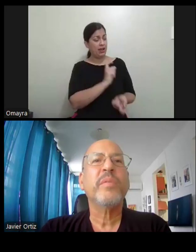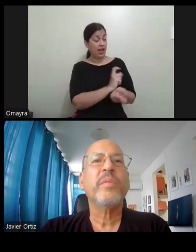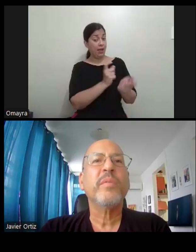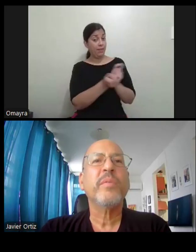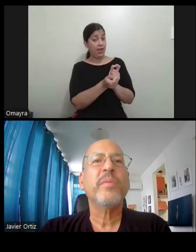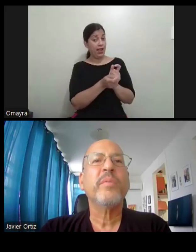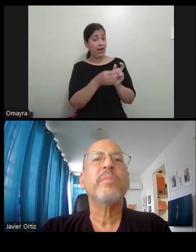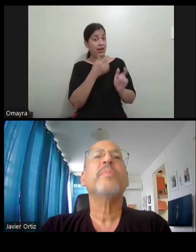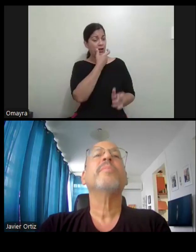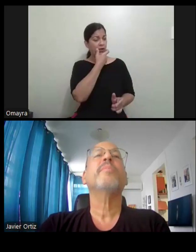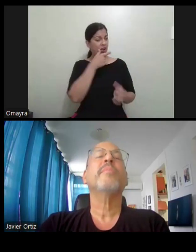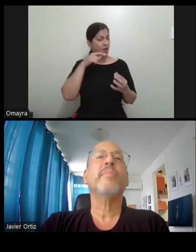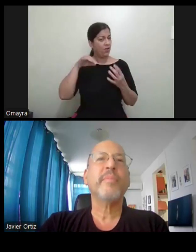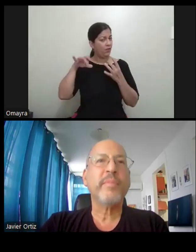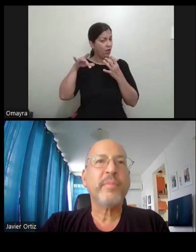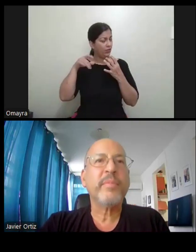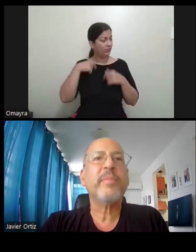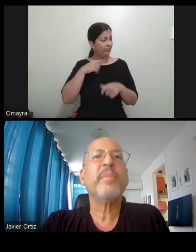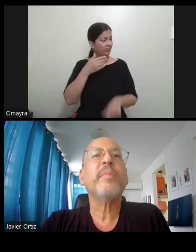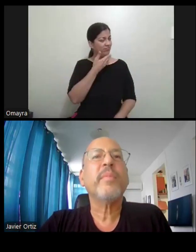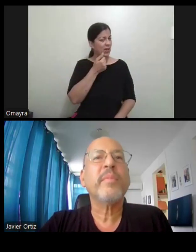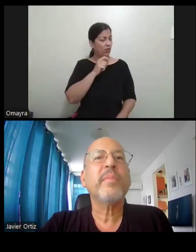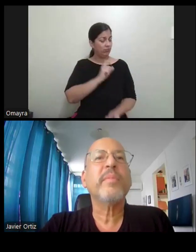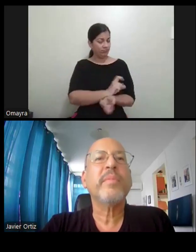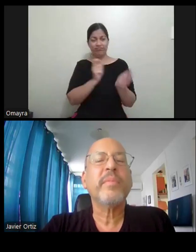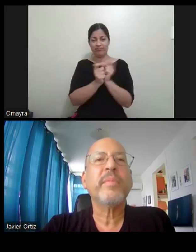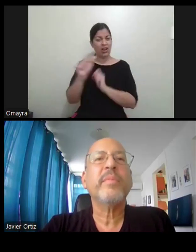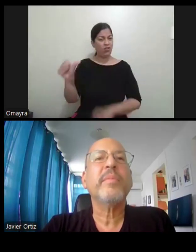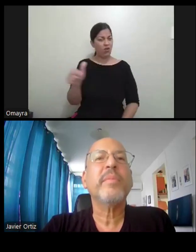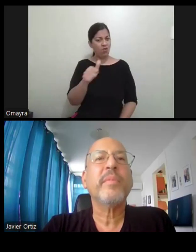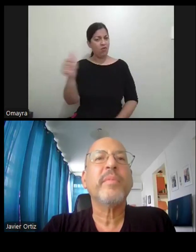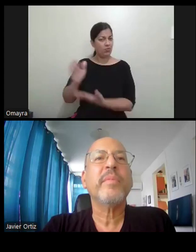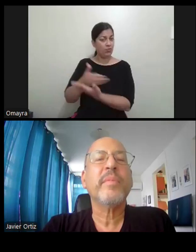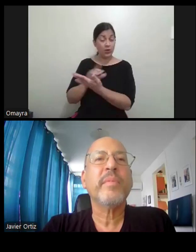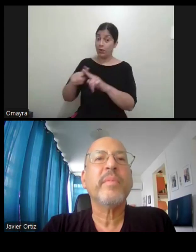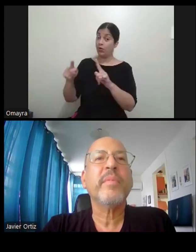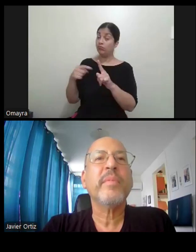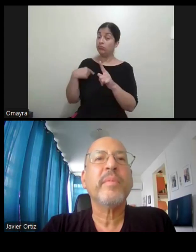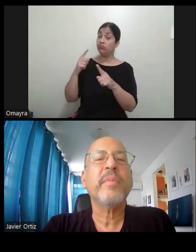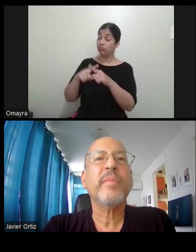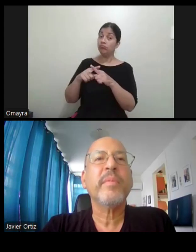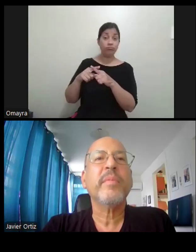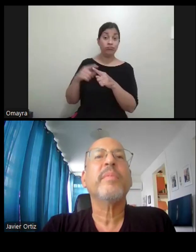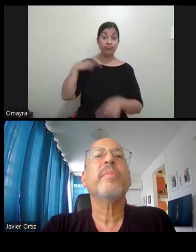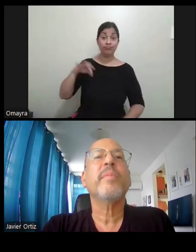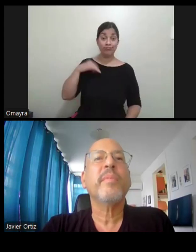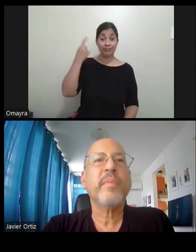flauta, así es que vete a otro instrumento, pero hasta cierto punto me hizo un gran favor